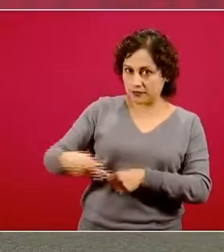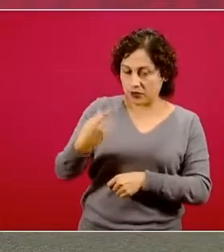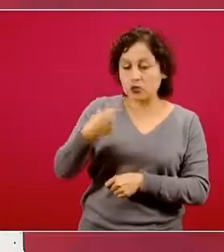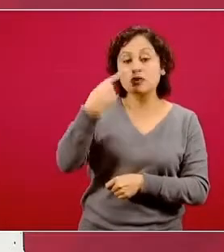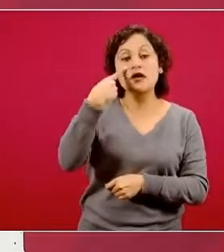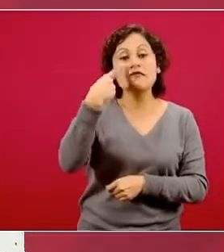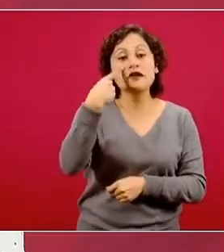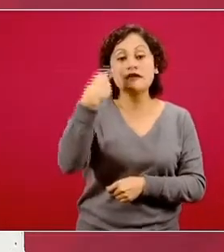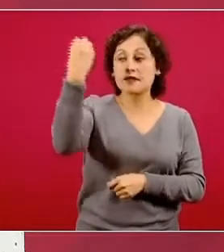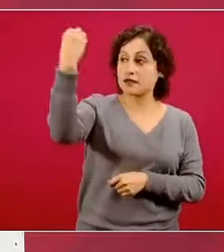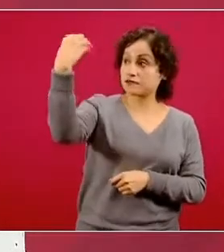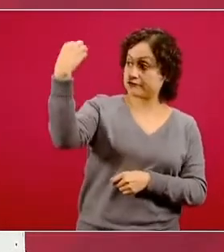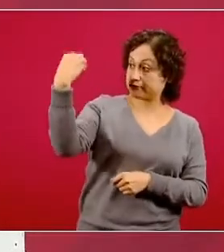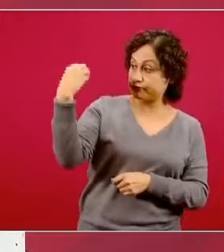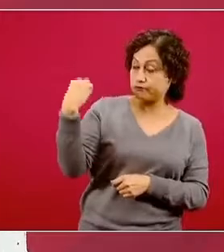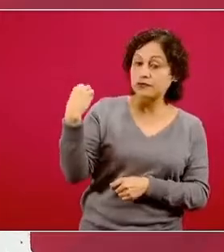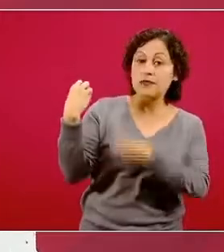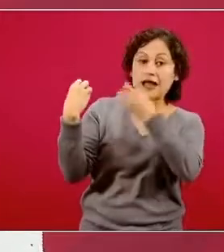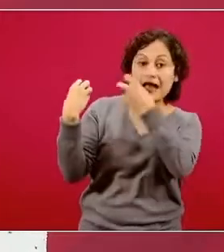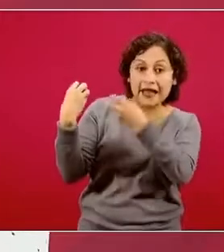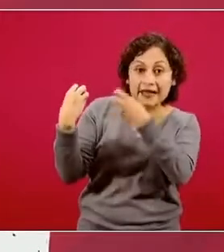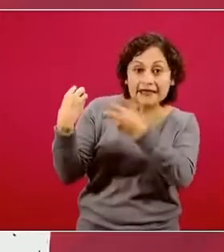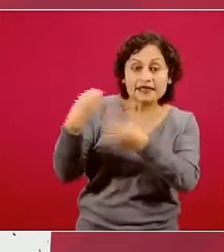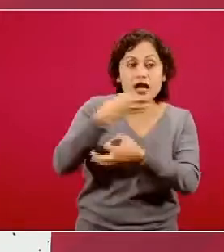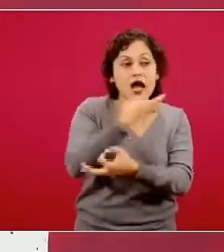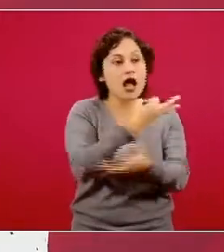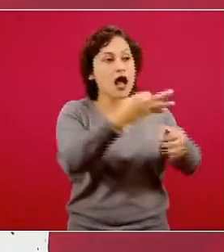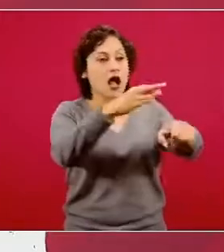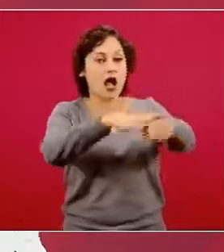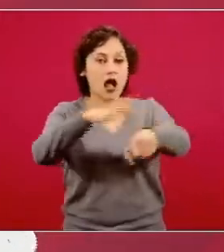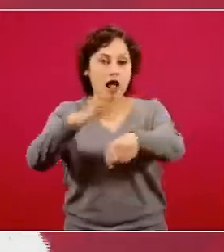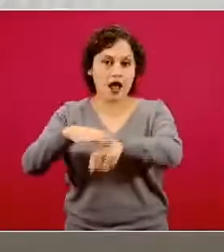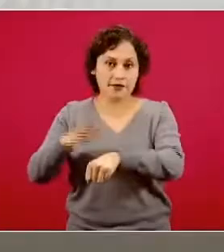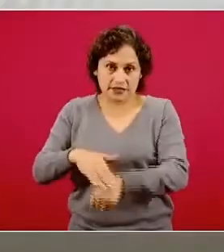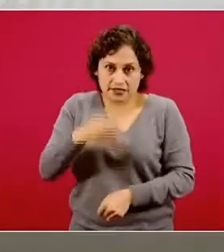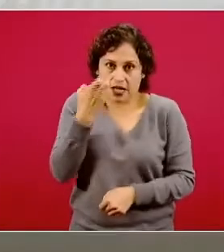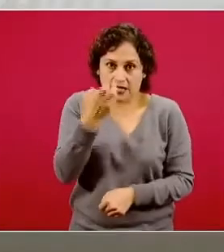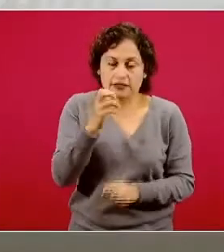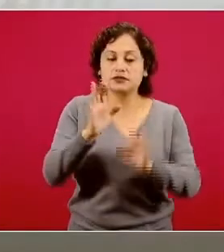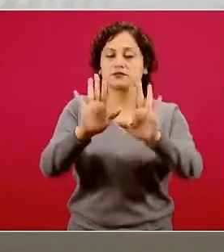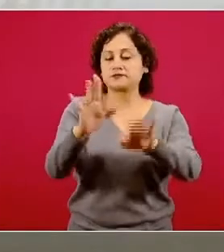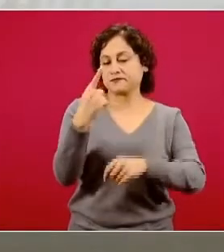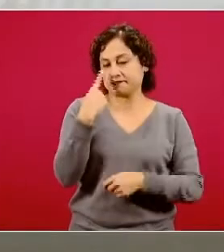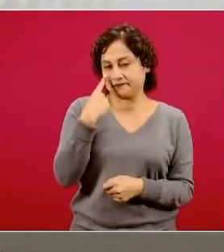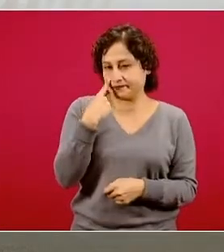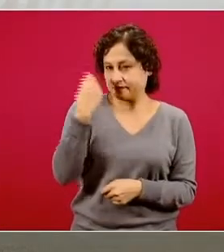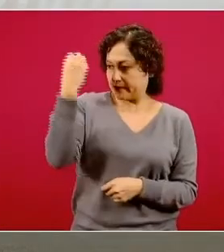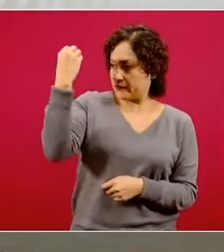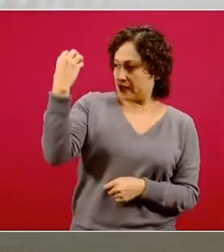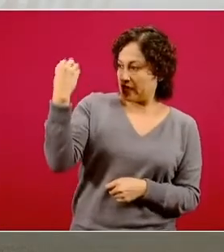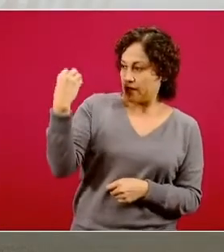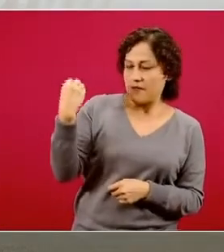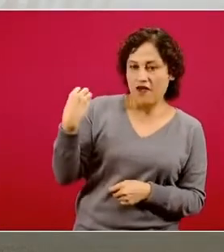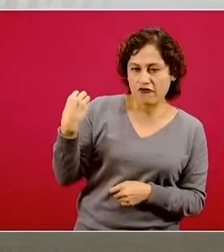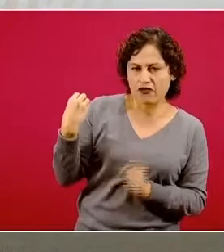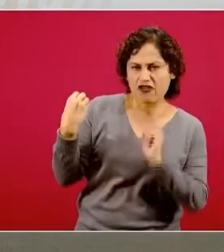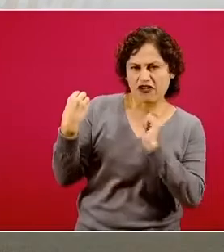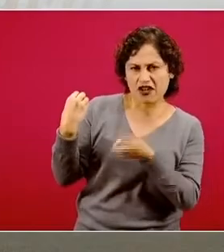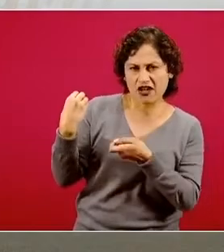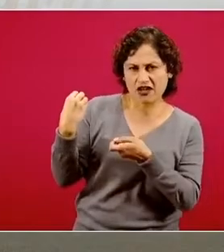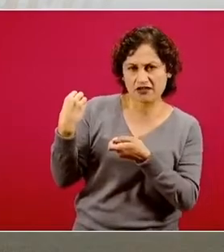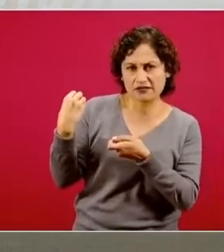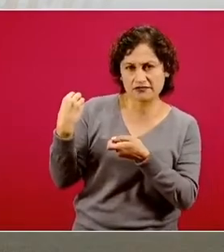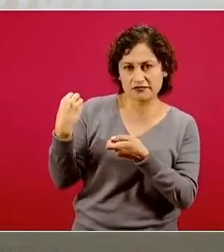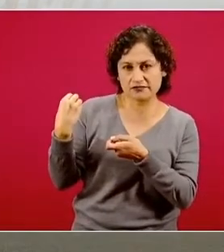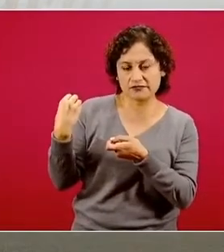riesgo epidémico para eso está diseñado, para ir viendo, o sea, no es el semáforo no es nada más,